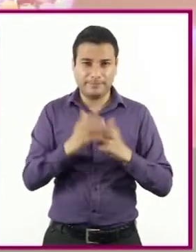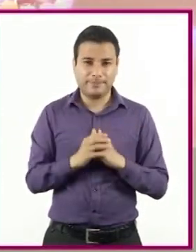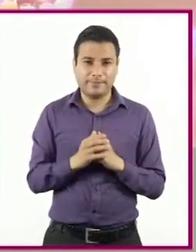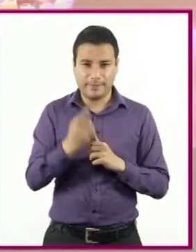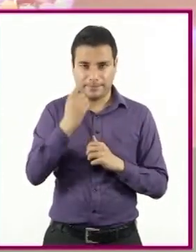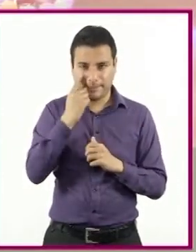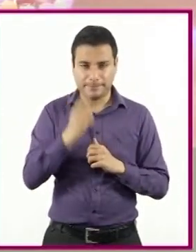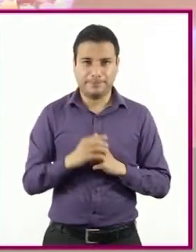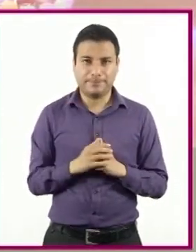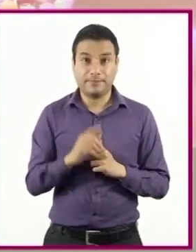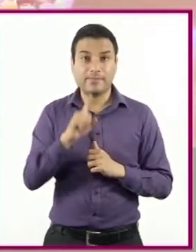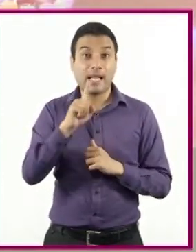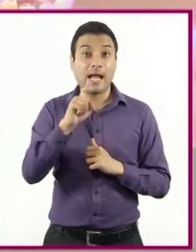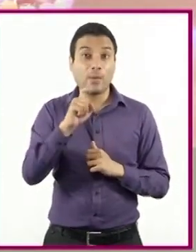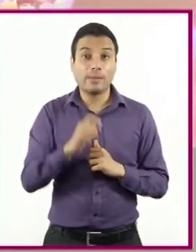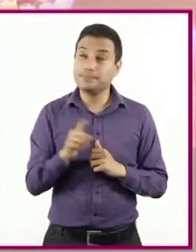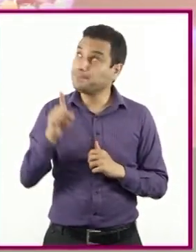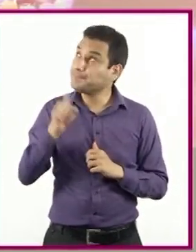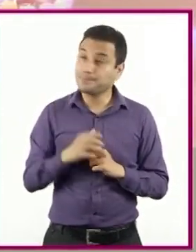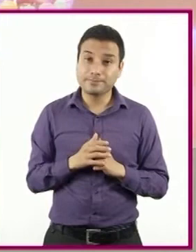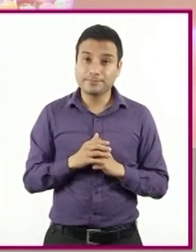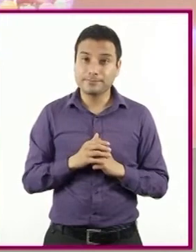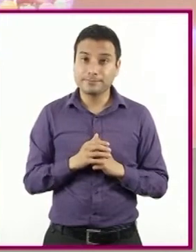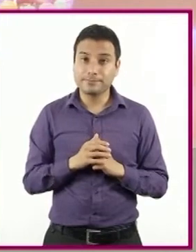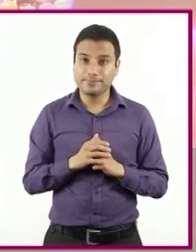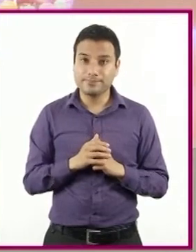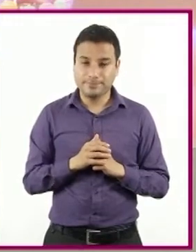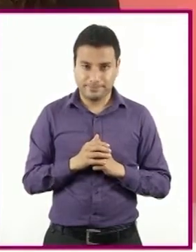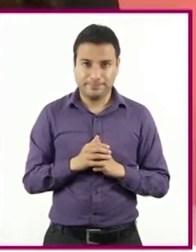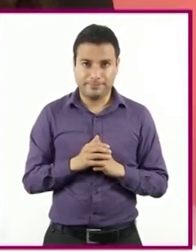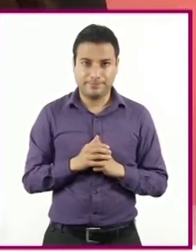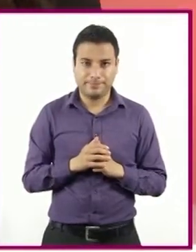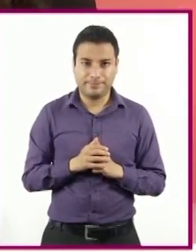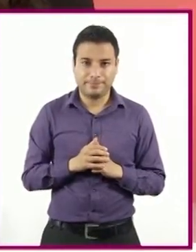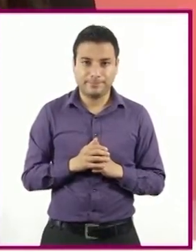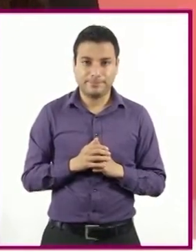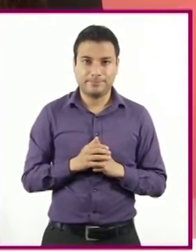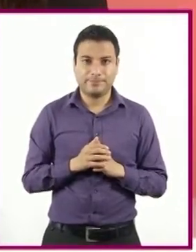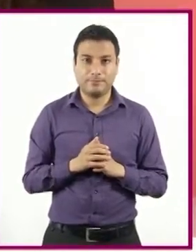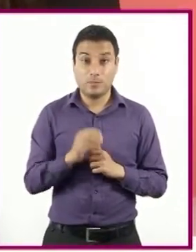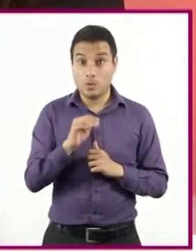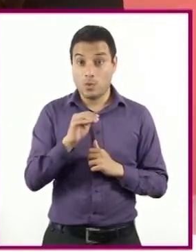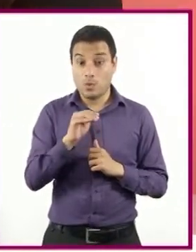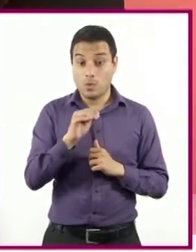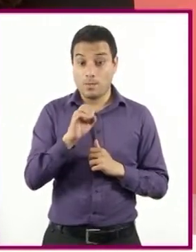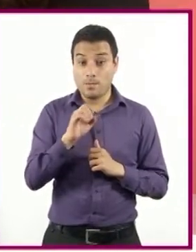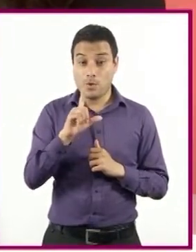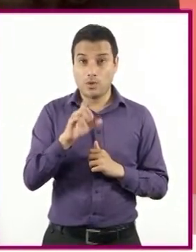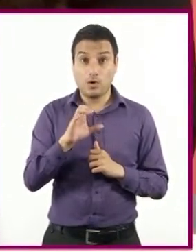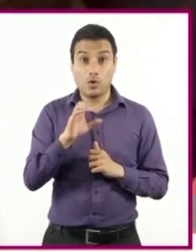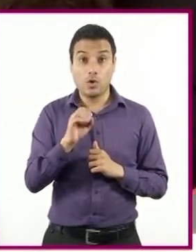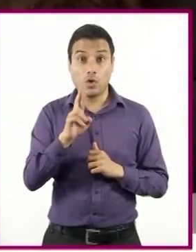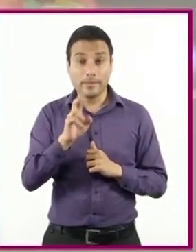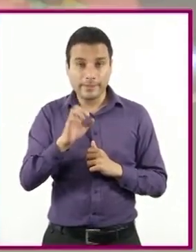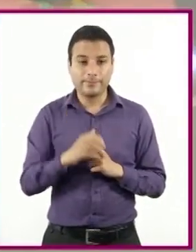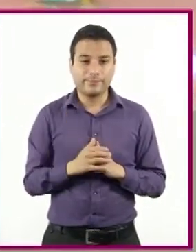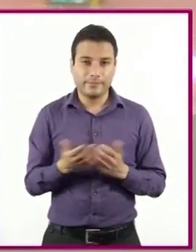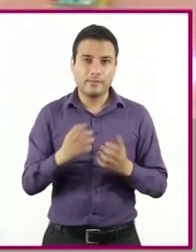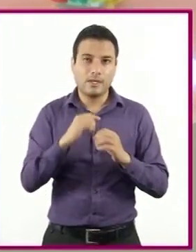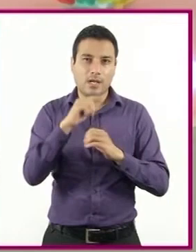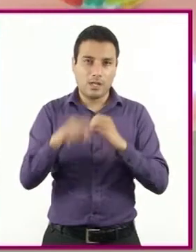del mol de agua es la molécula de agua de un enlace covalente. El mol de cobre es el átomo de